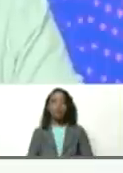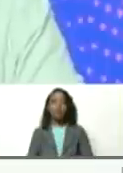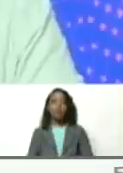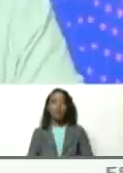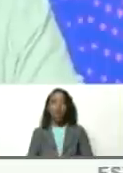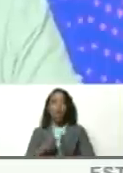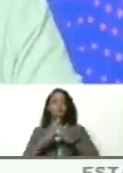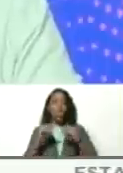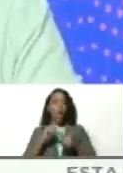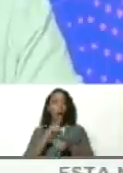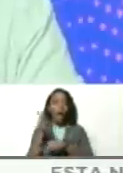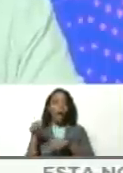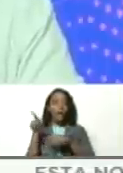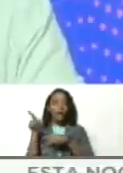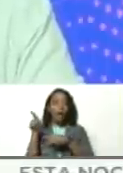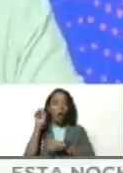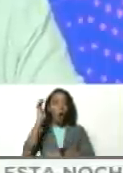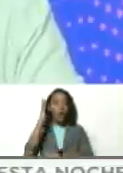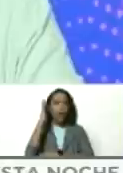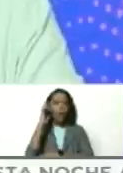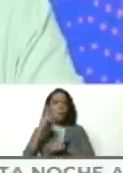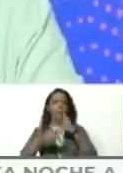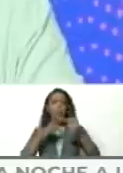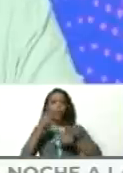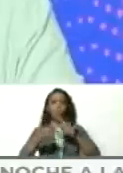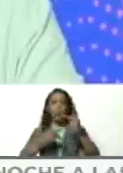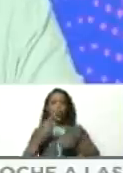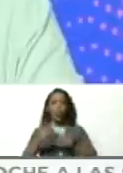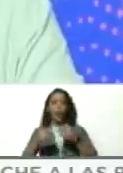Toda esta jornada política, electoral,